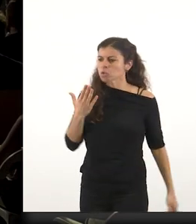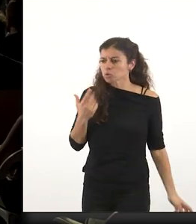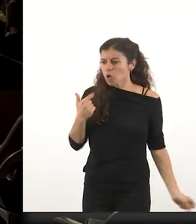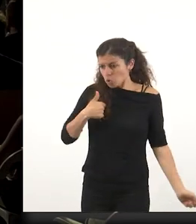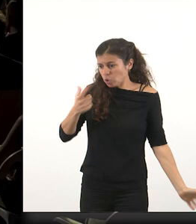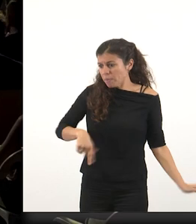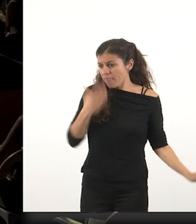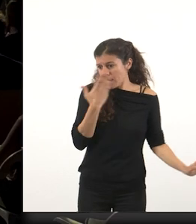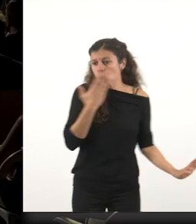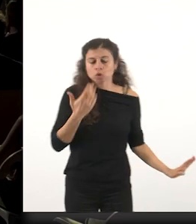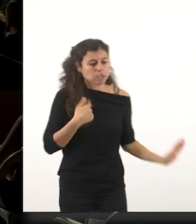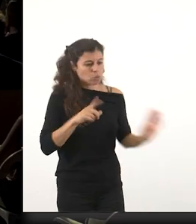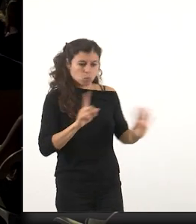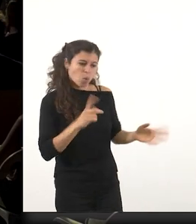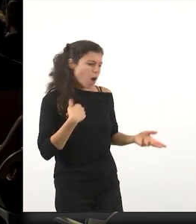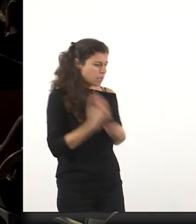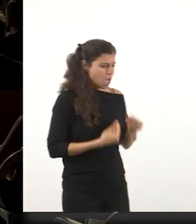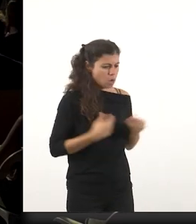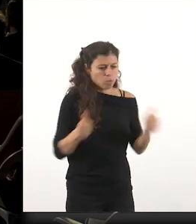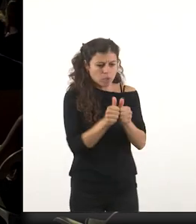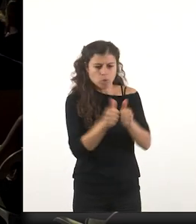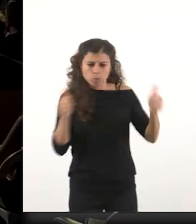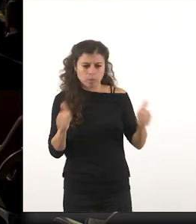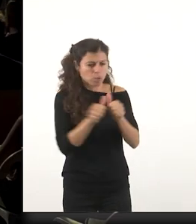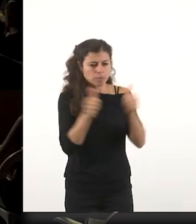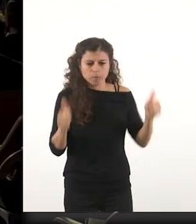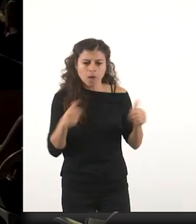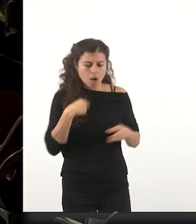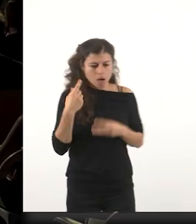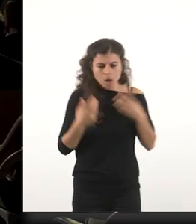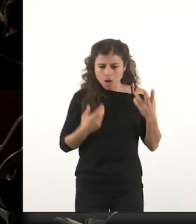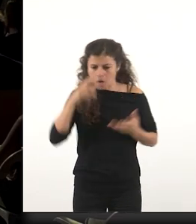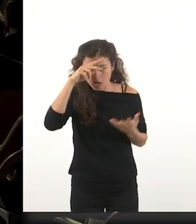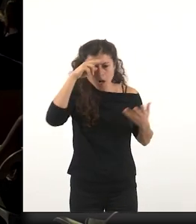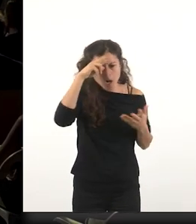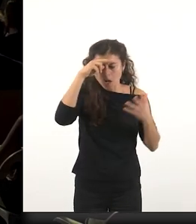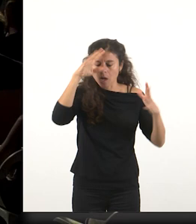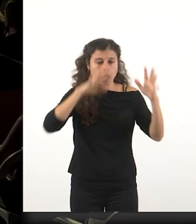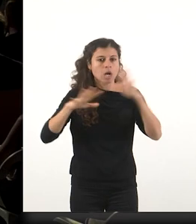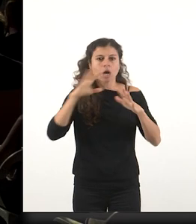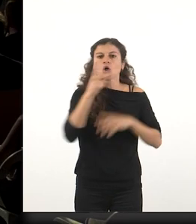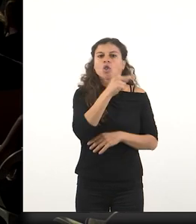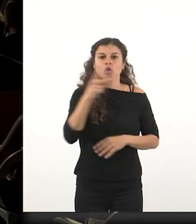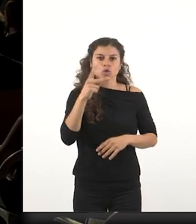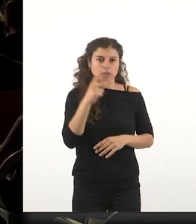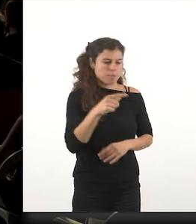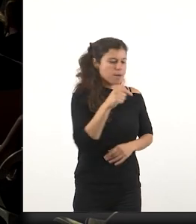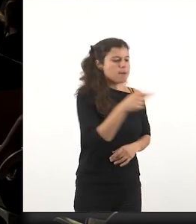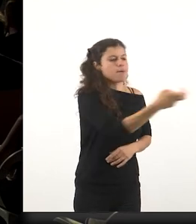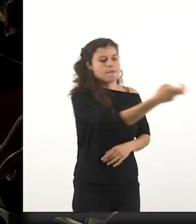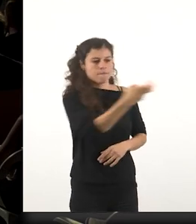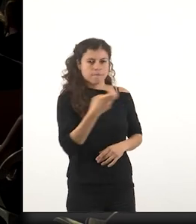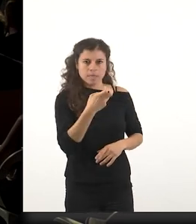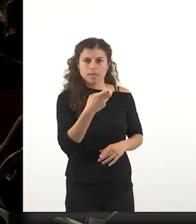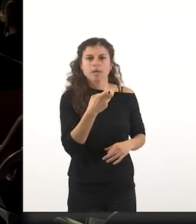esa y yo no le monto estos pollos. Ay, ¿yo qué hago? Mira, cuando vine a pedirme perdón a las 2 semanas, con esa confusión que yo tenía, y vine a pedirme perdón con la tuna de mi